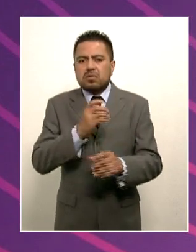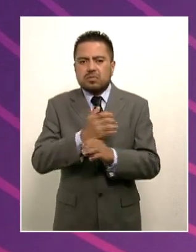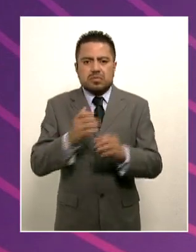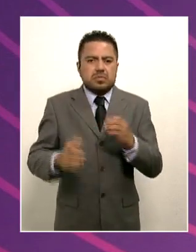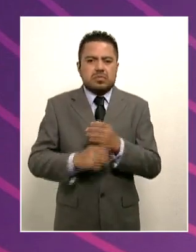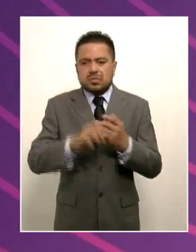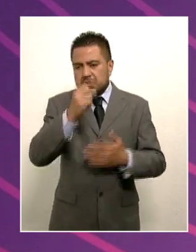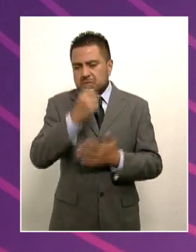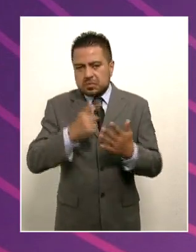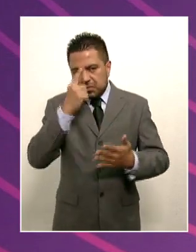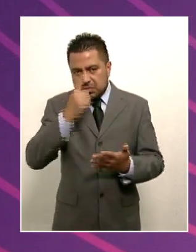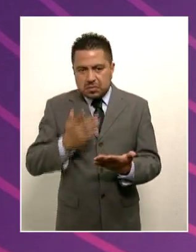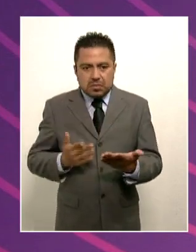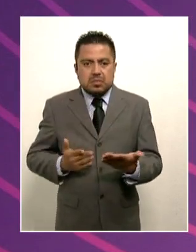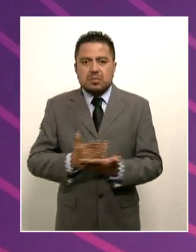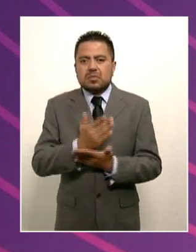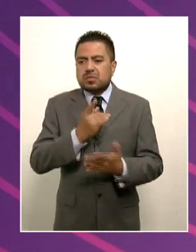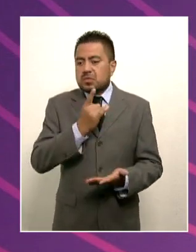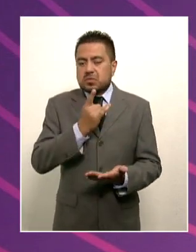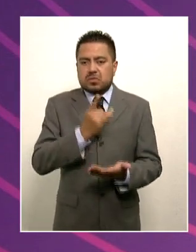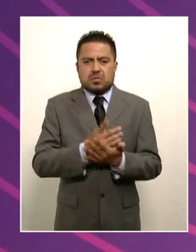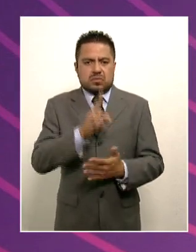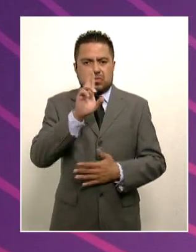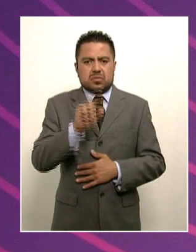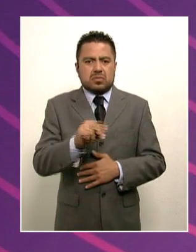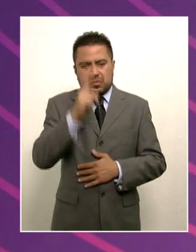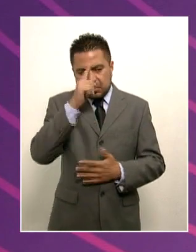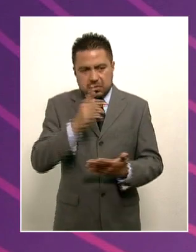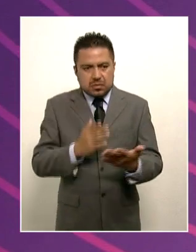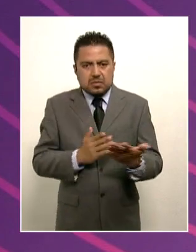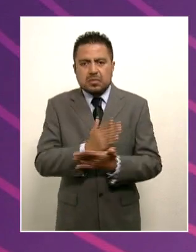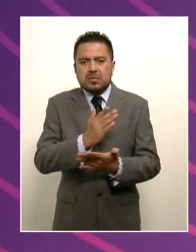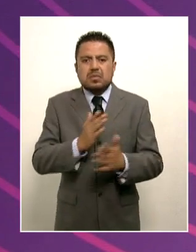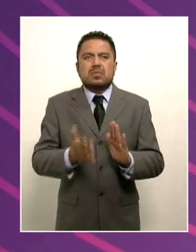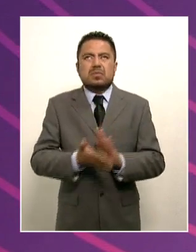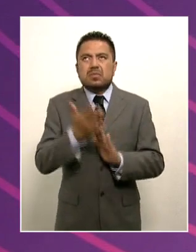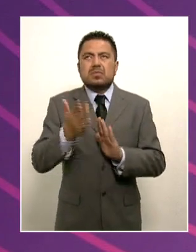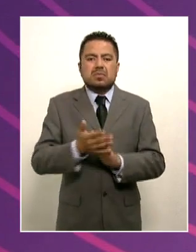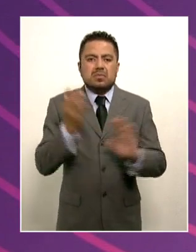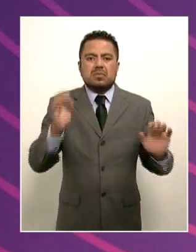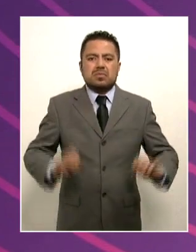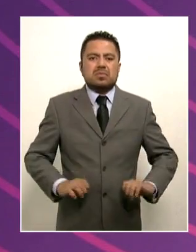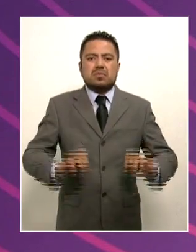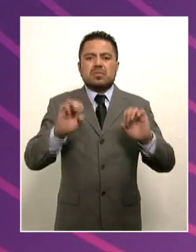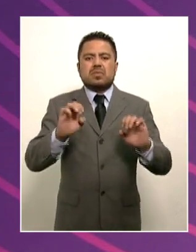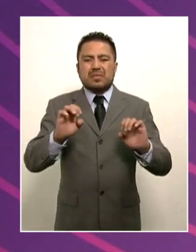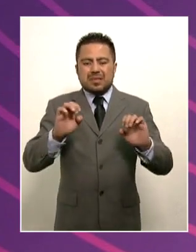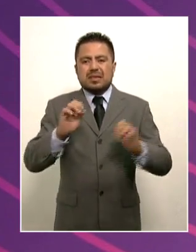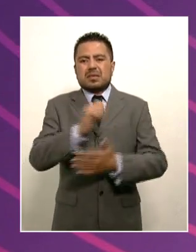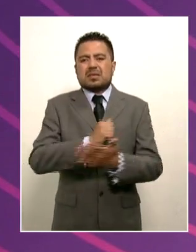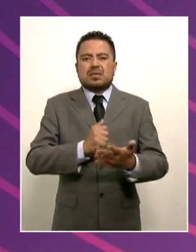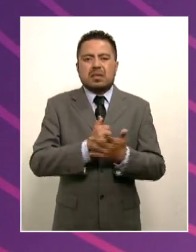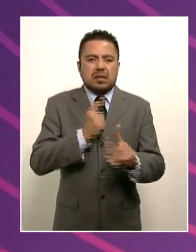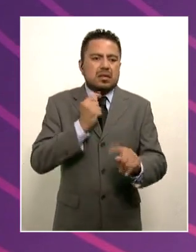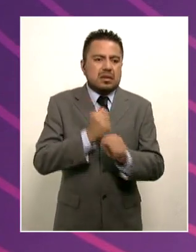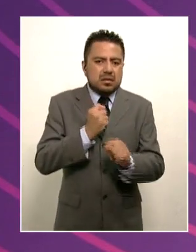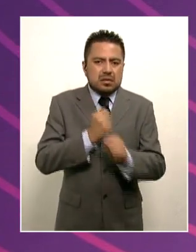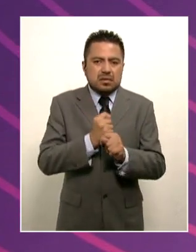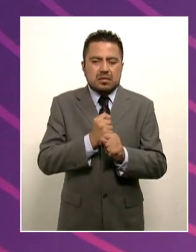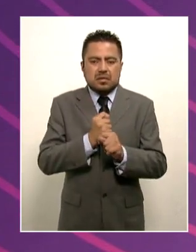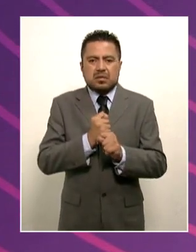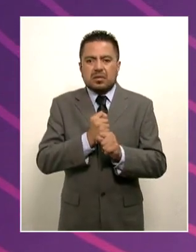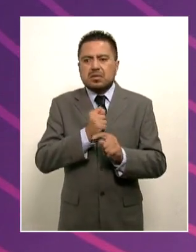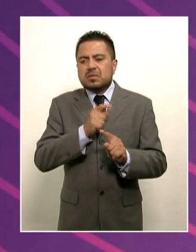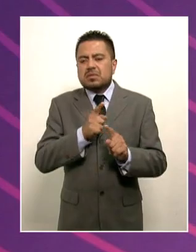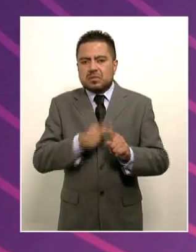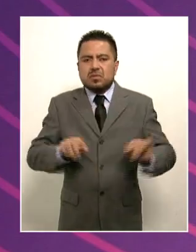aspectos de accesibilidad. No solo la accesibilidad arquitectónica, urbanística o en el transporte, que son